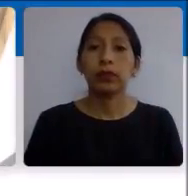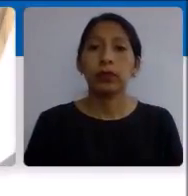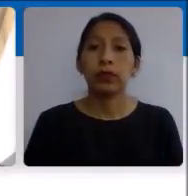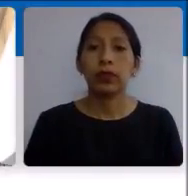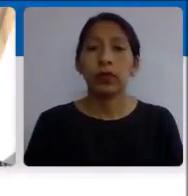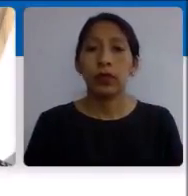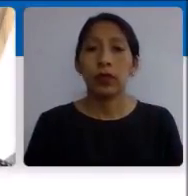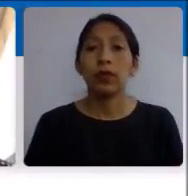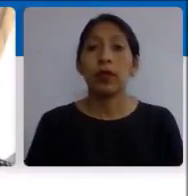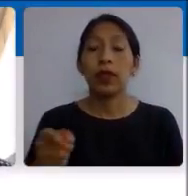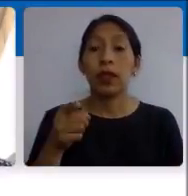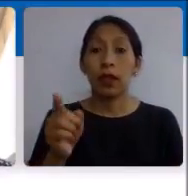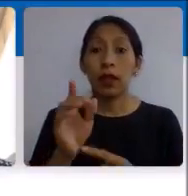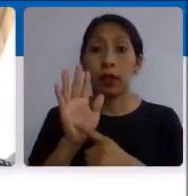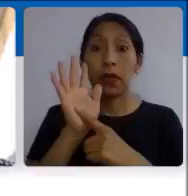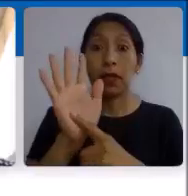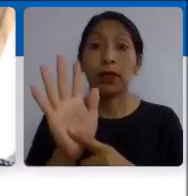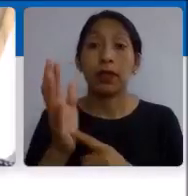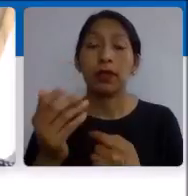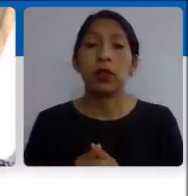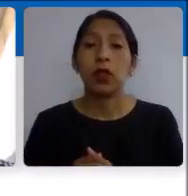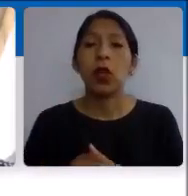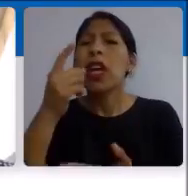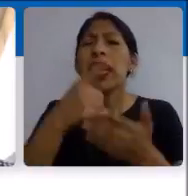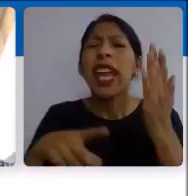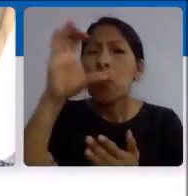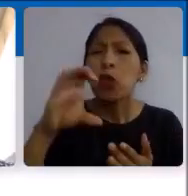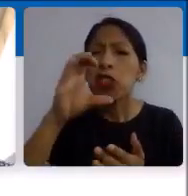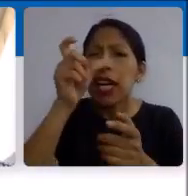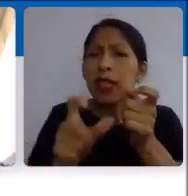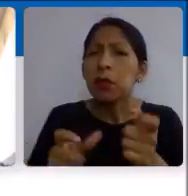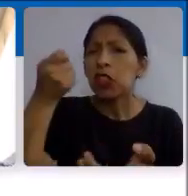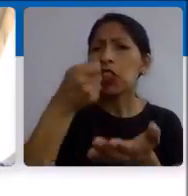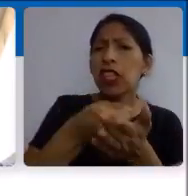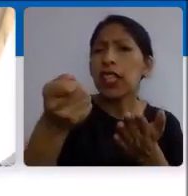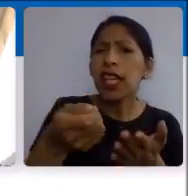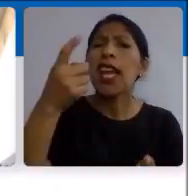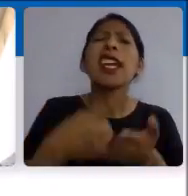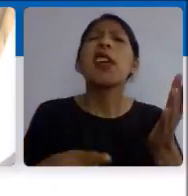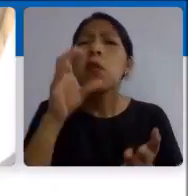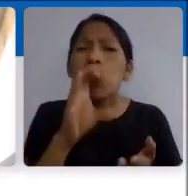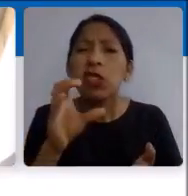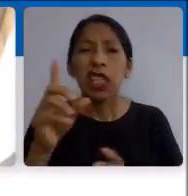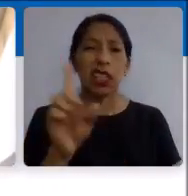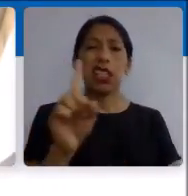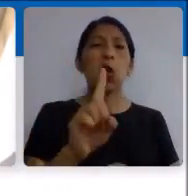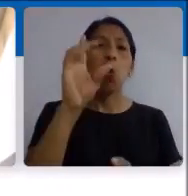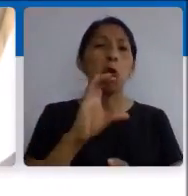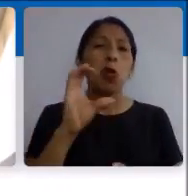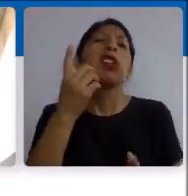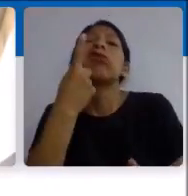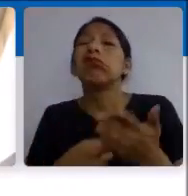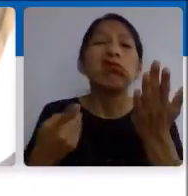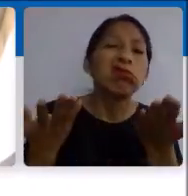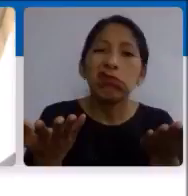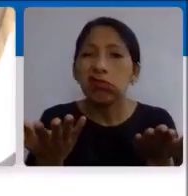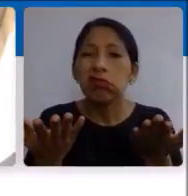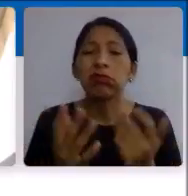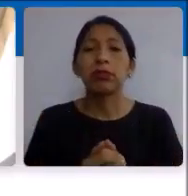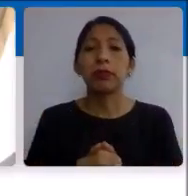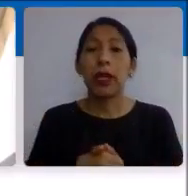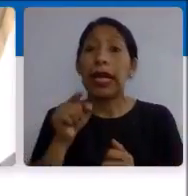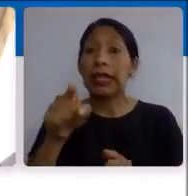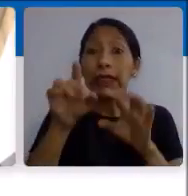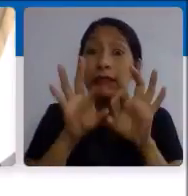con la presentación, ¿qué es lo que buscan los compradores y qué es lo que no buscan? Esto es algo también